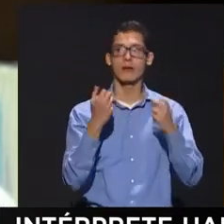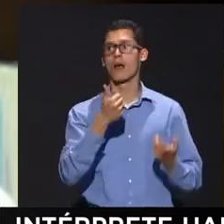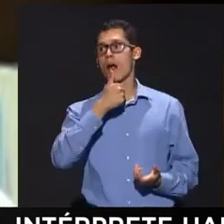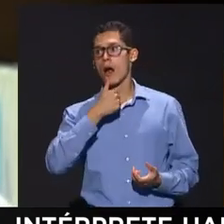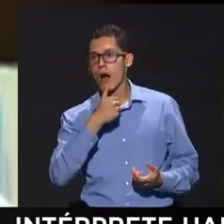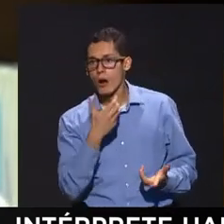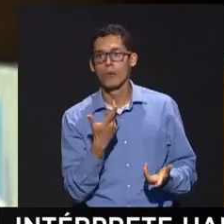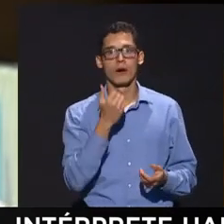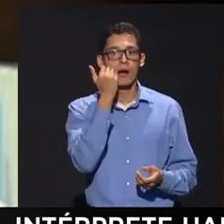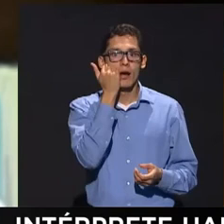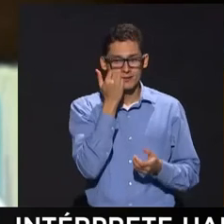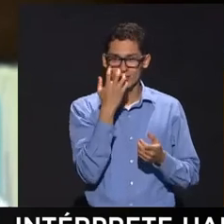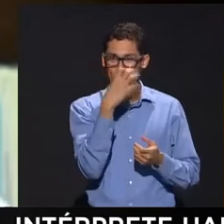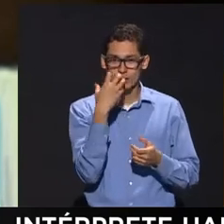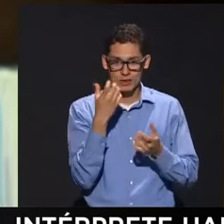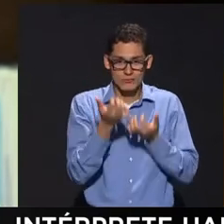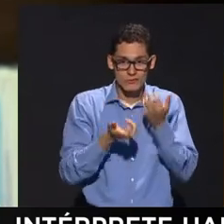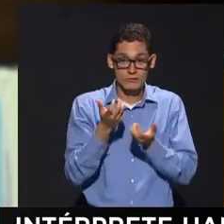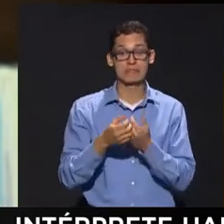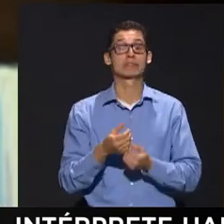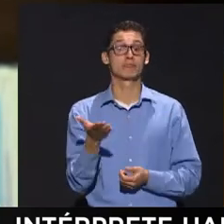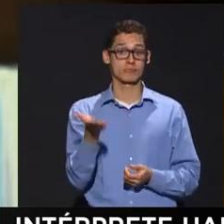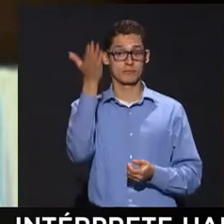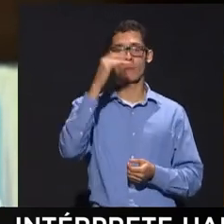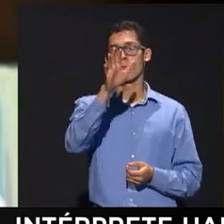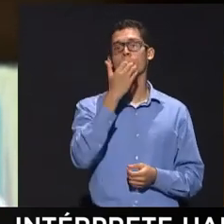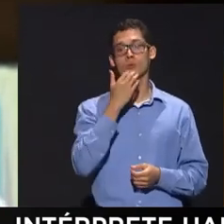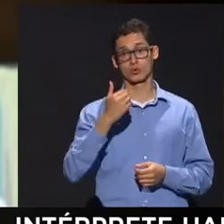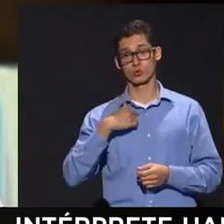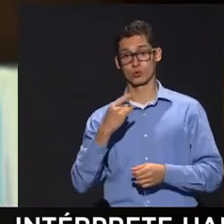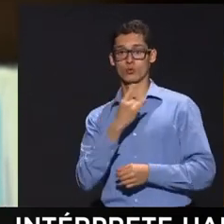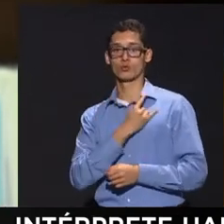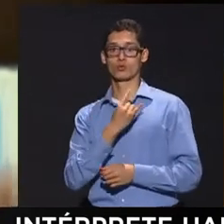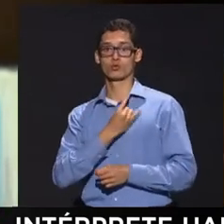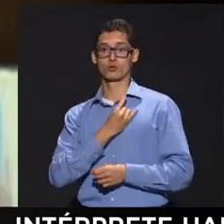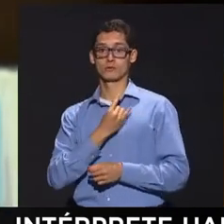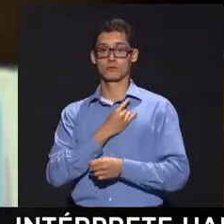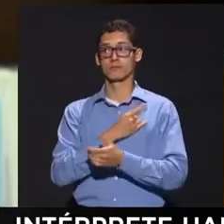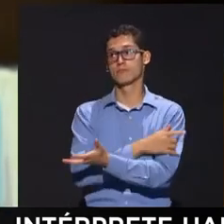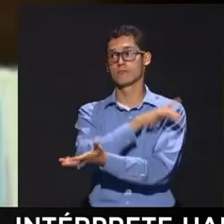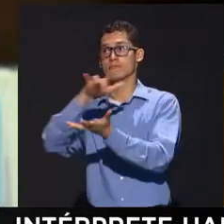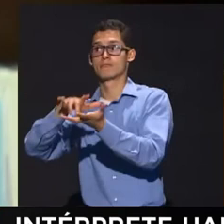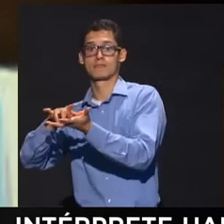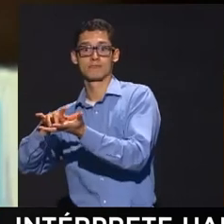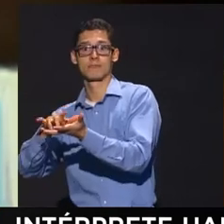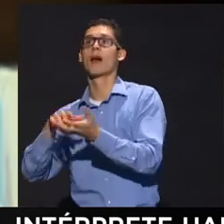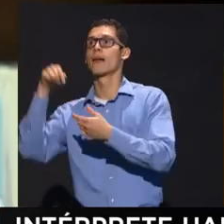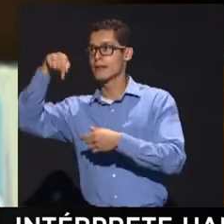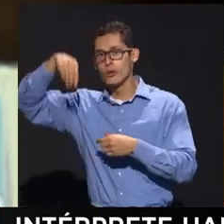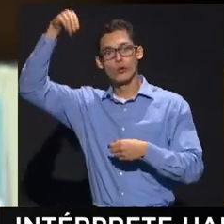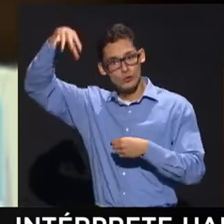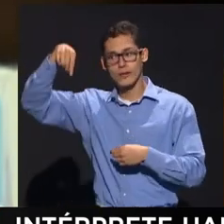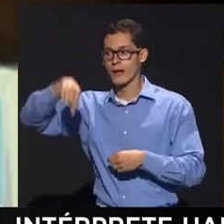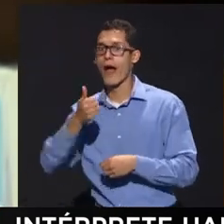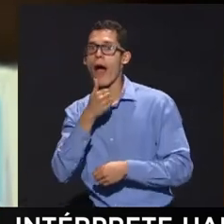condiciones normales, mientras yo estoy en mi oficina o estoy en la universidad o en el colegio, estoy consumiendo servicios públicos allá en esos lugares. Pero cuando yo